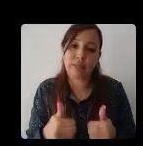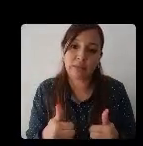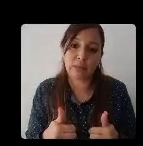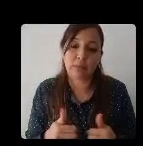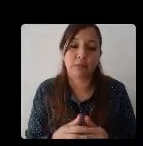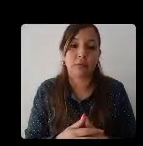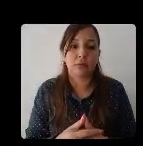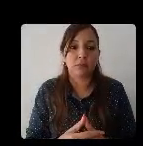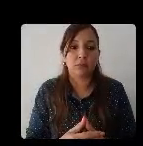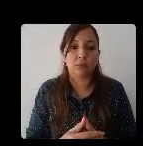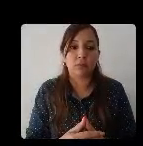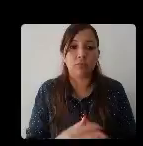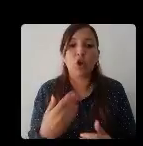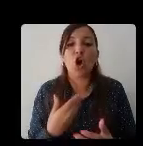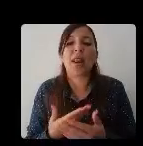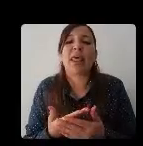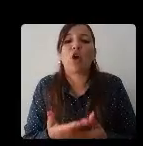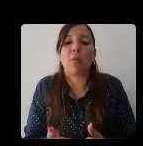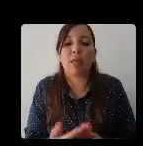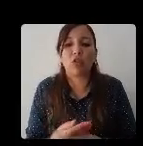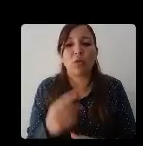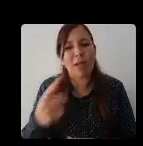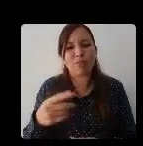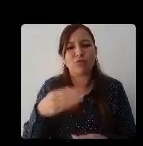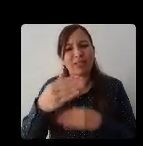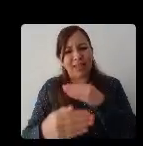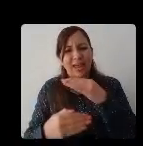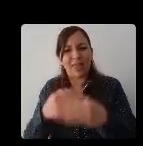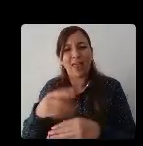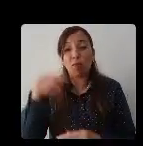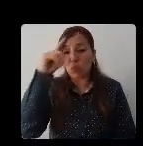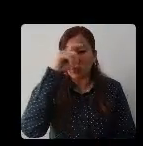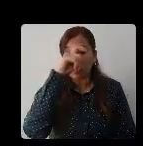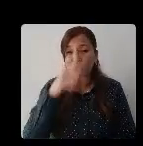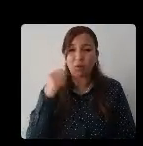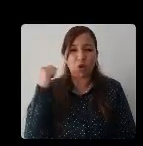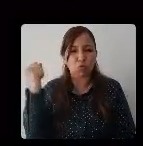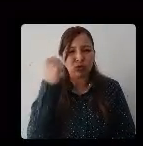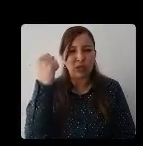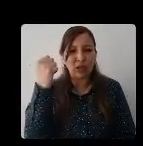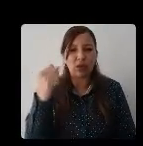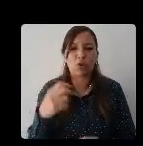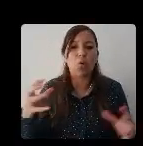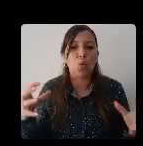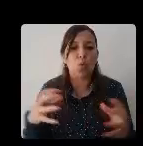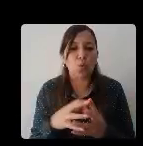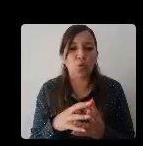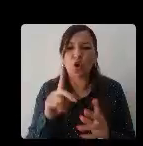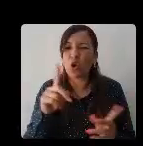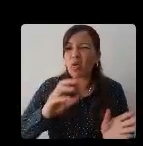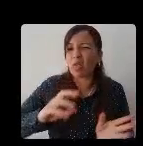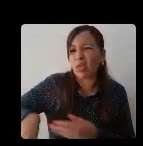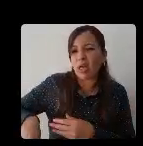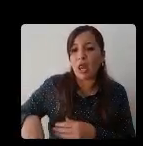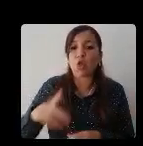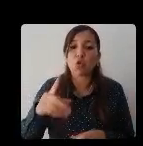que es difícil, pero seguir luchando siempre, no dejando de lado nuestras actividades principales. Muchísimas gracias por